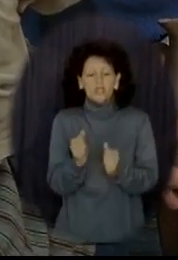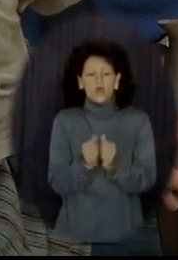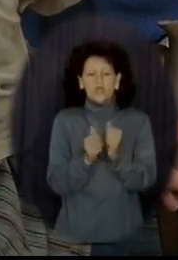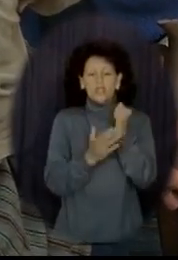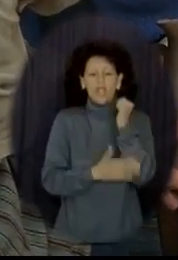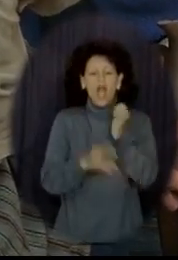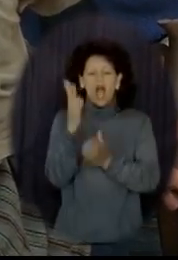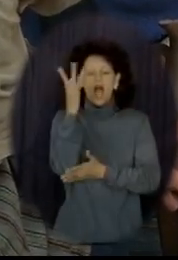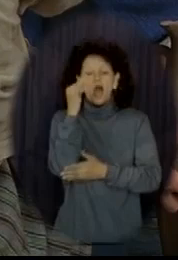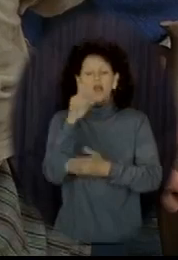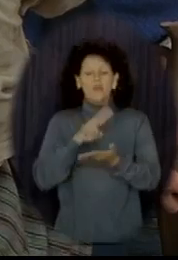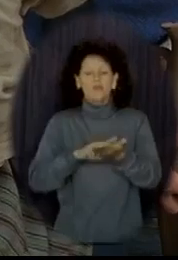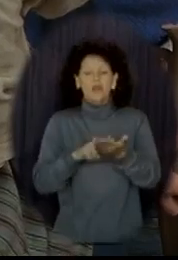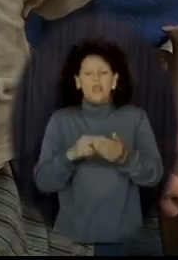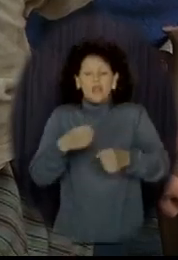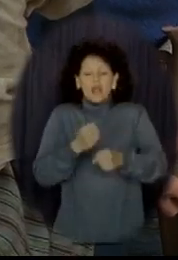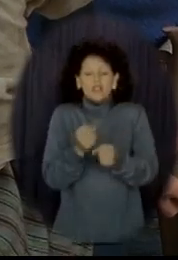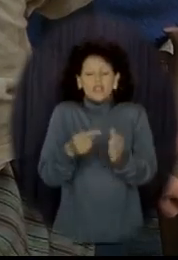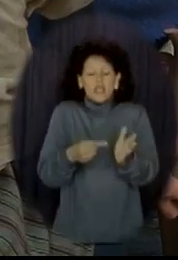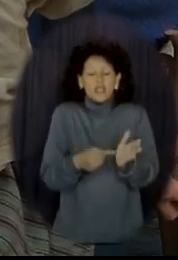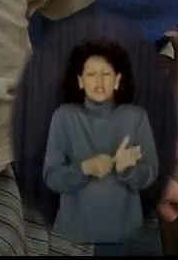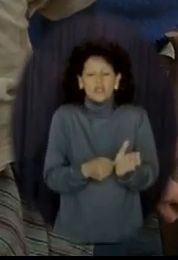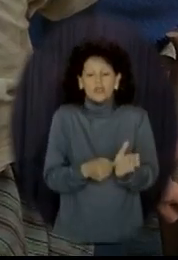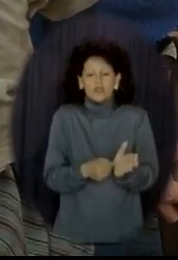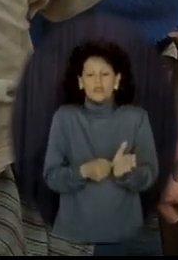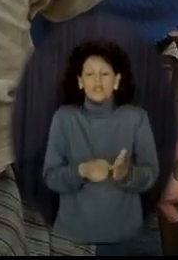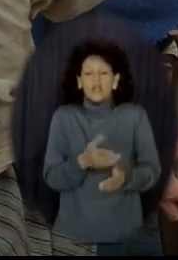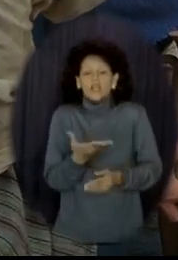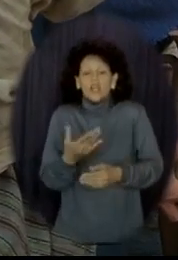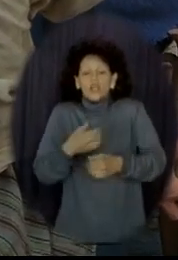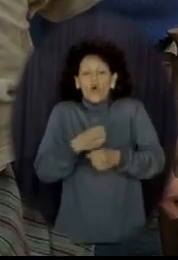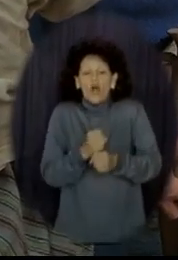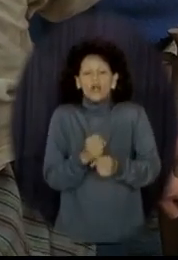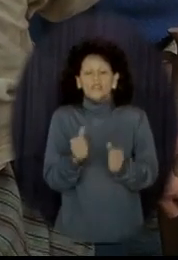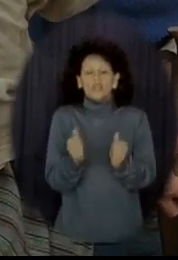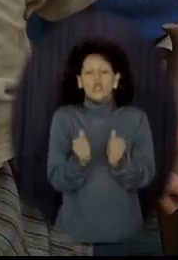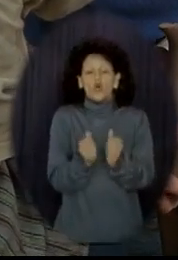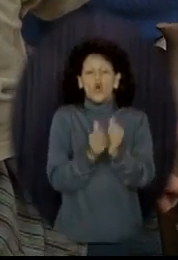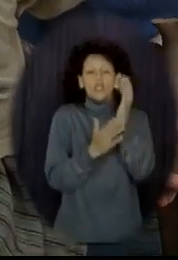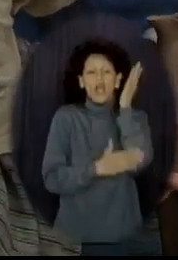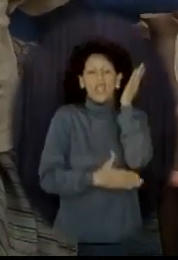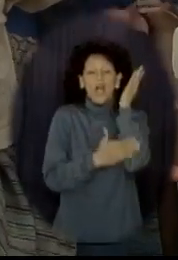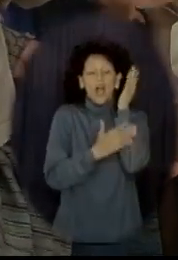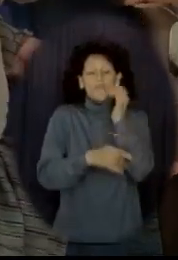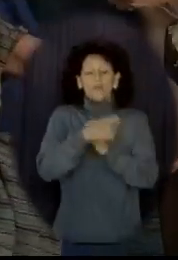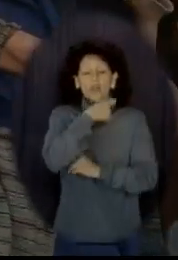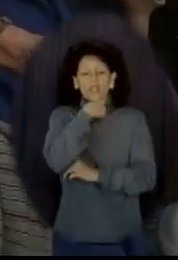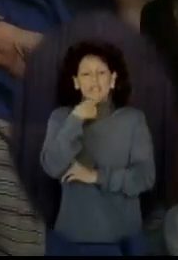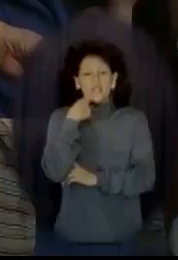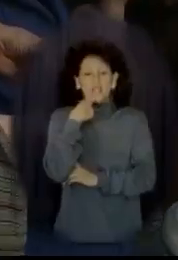Porque si con el árbol verde hacen todo esto, ¿qué no harán con el árbol seco?